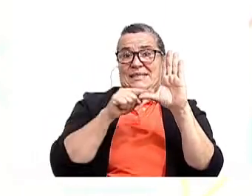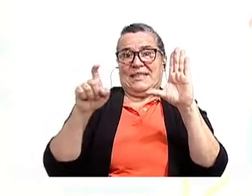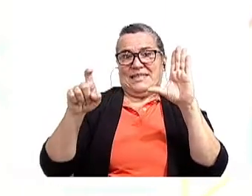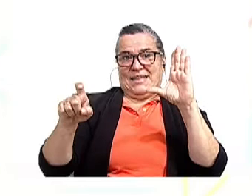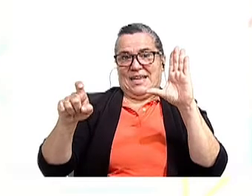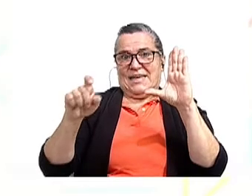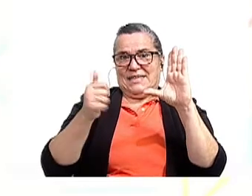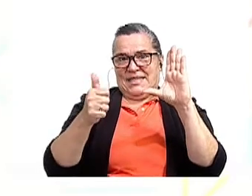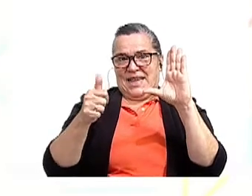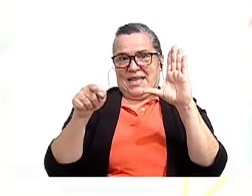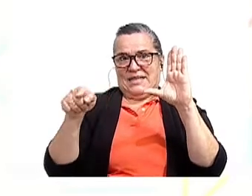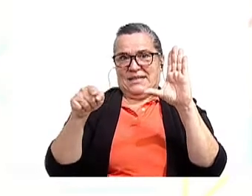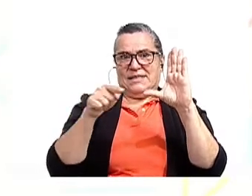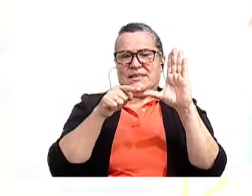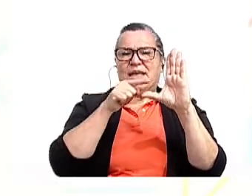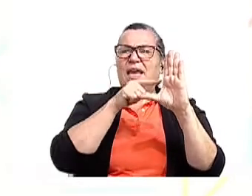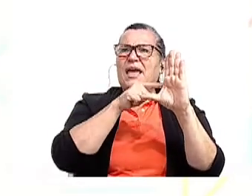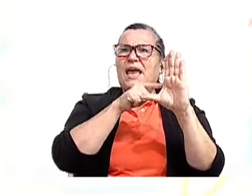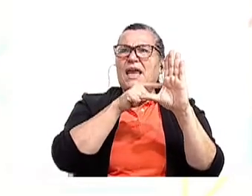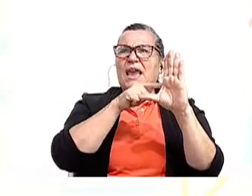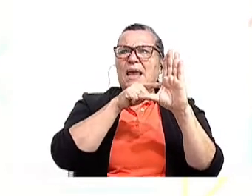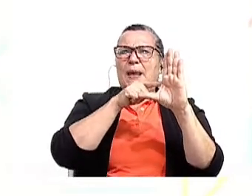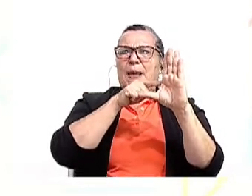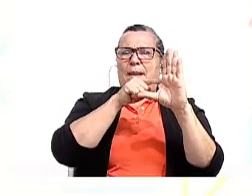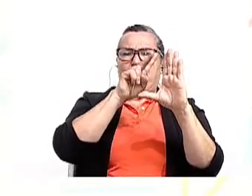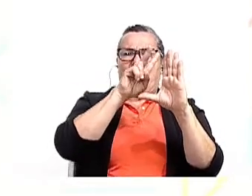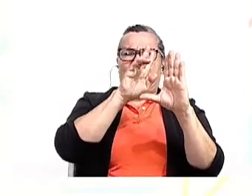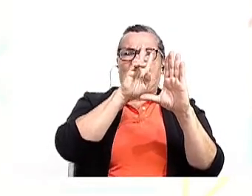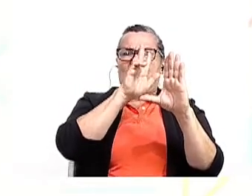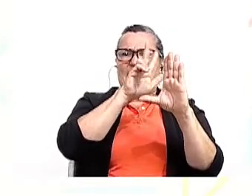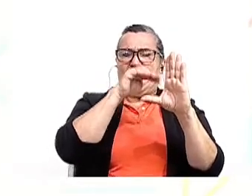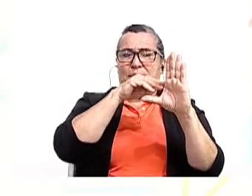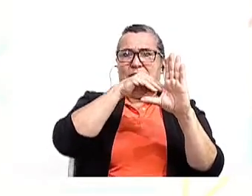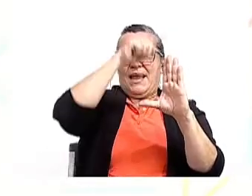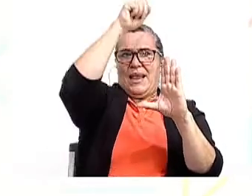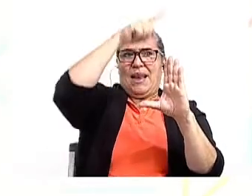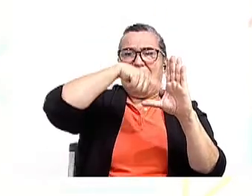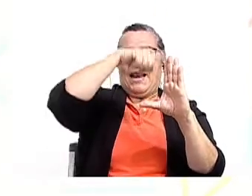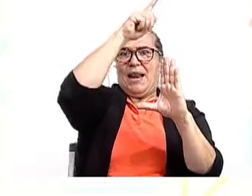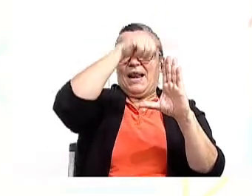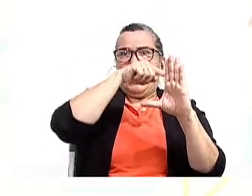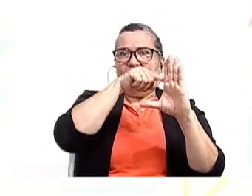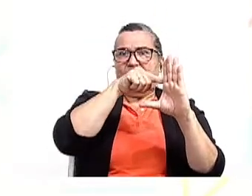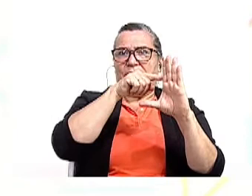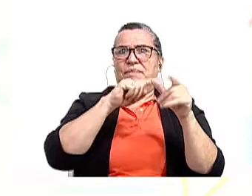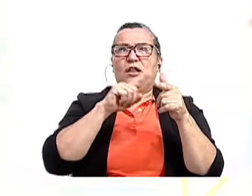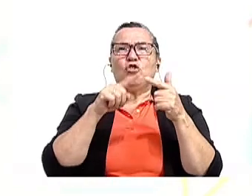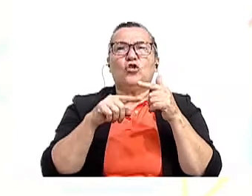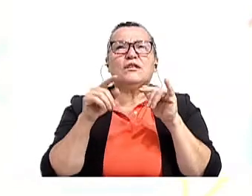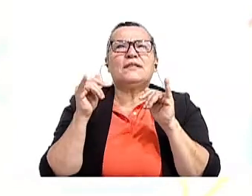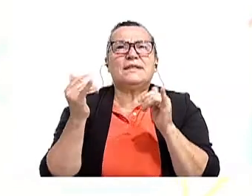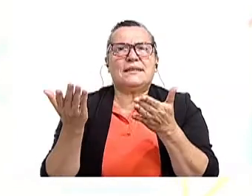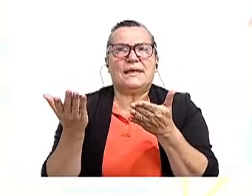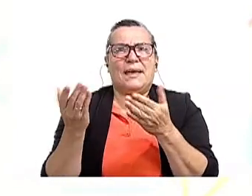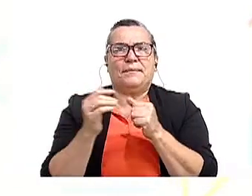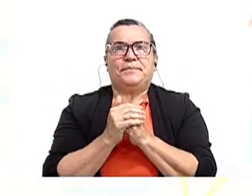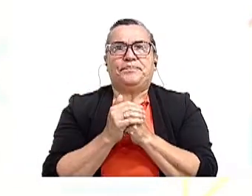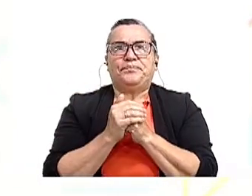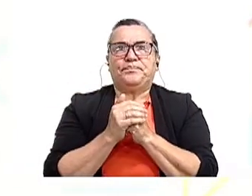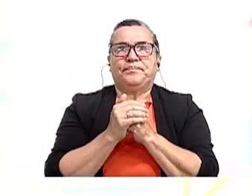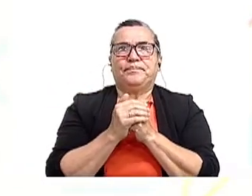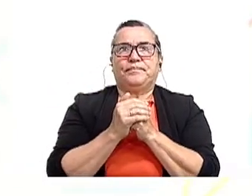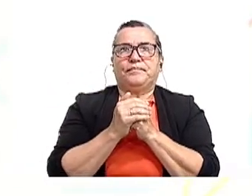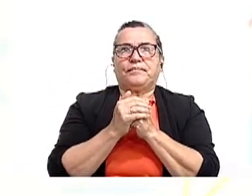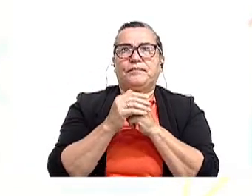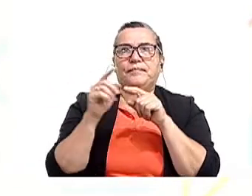vamos a indicar que 10 es x sub 1 y que 23,000 corresponde a y sub 1.